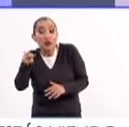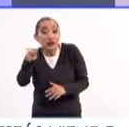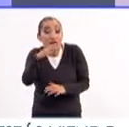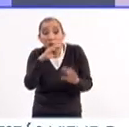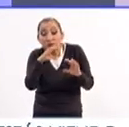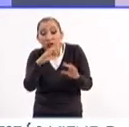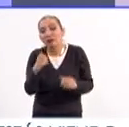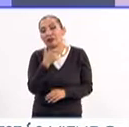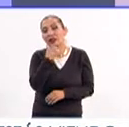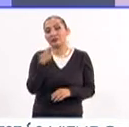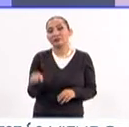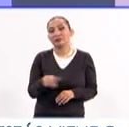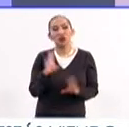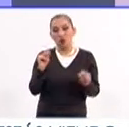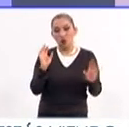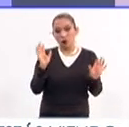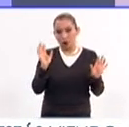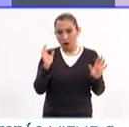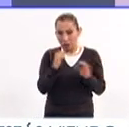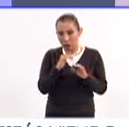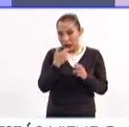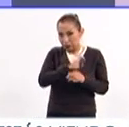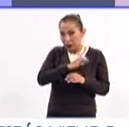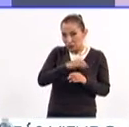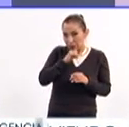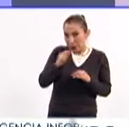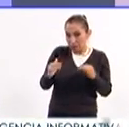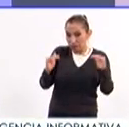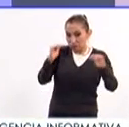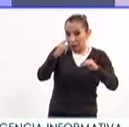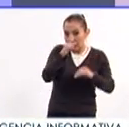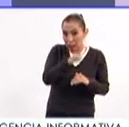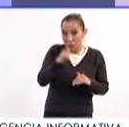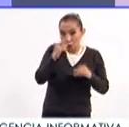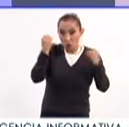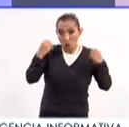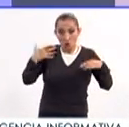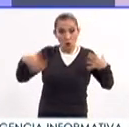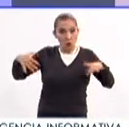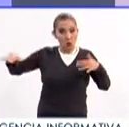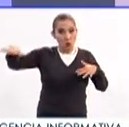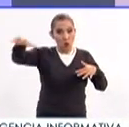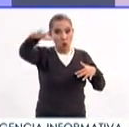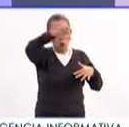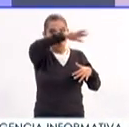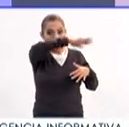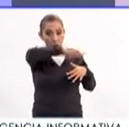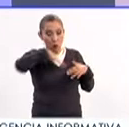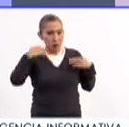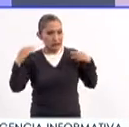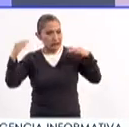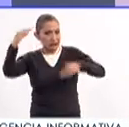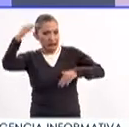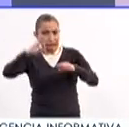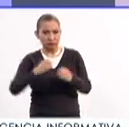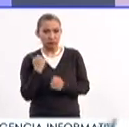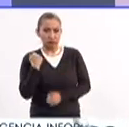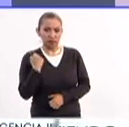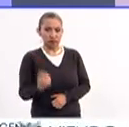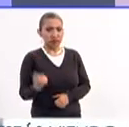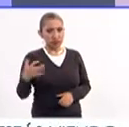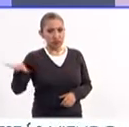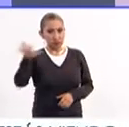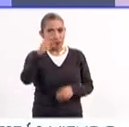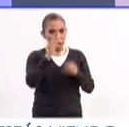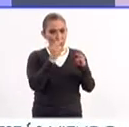se comunica. Vamos, no dejemos muy atrás el español, porque el español es una lengua que tiene un nivel predominante